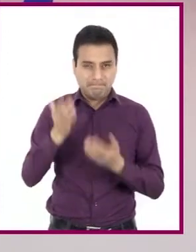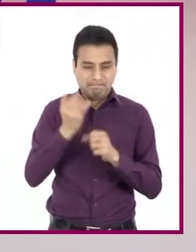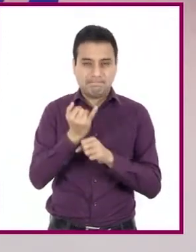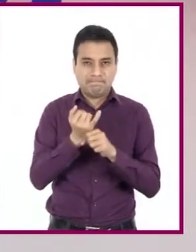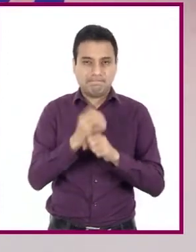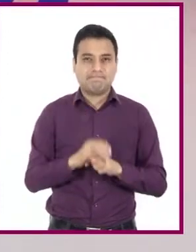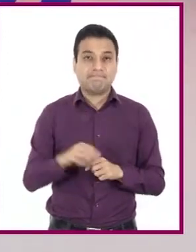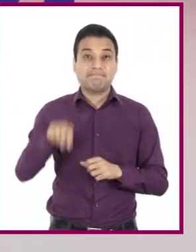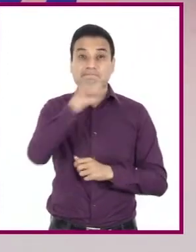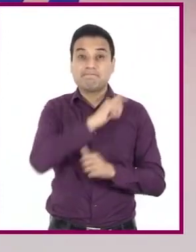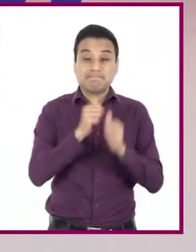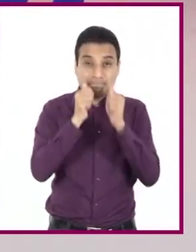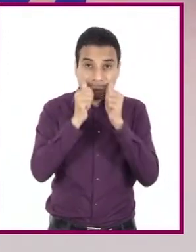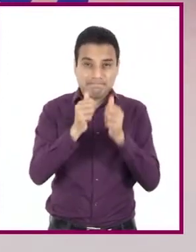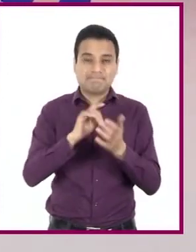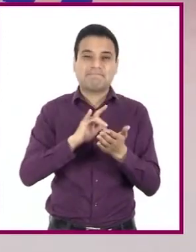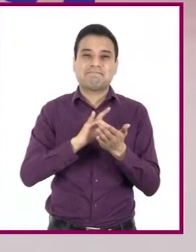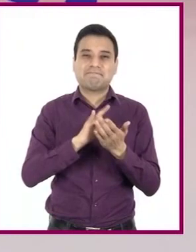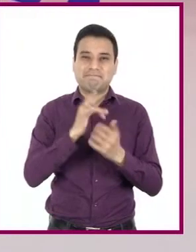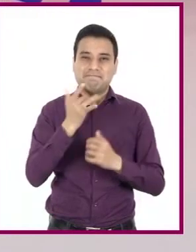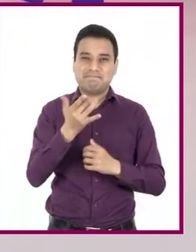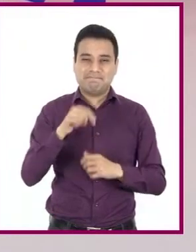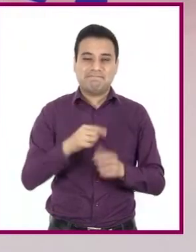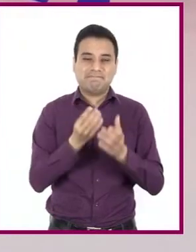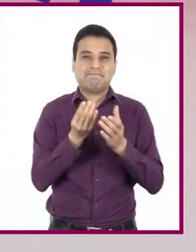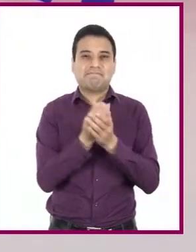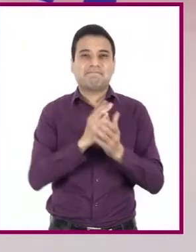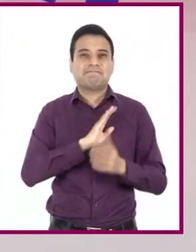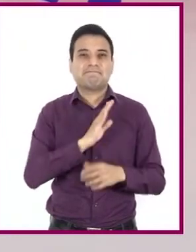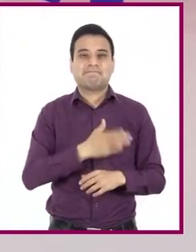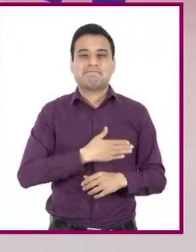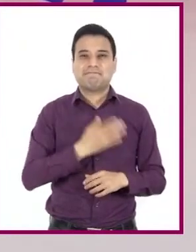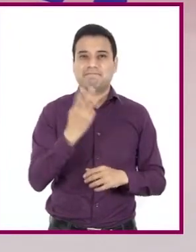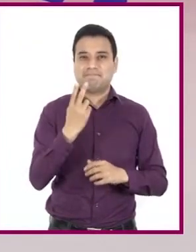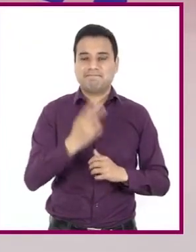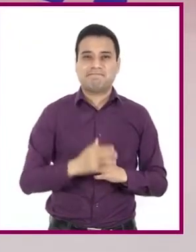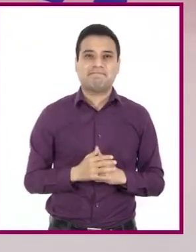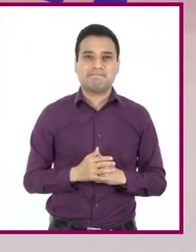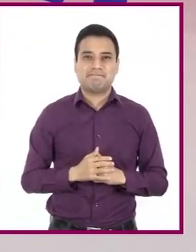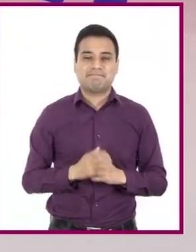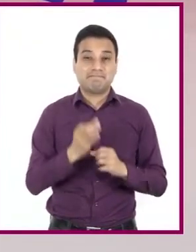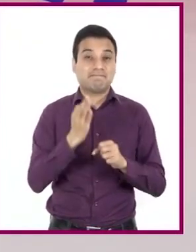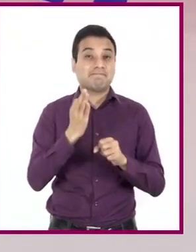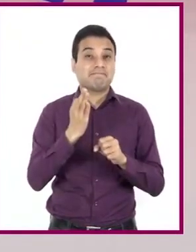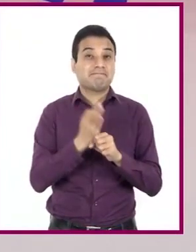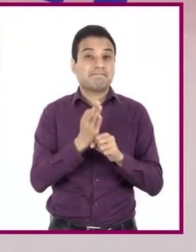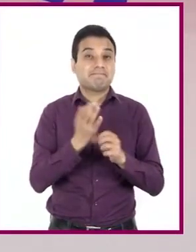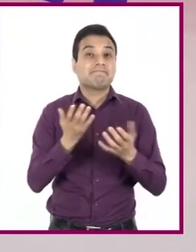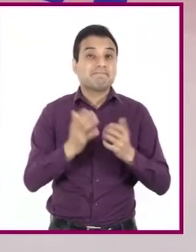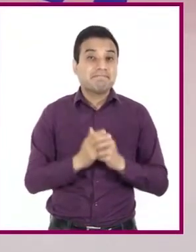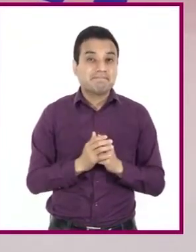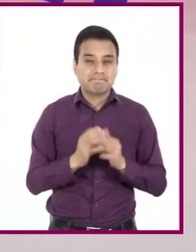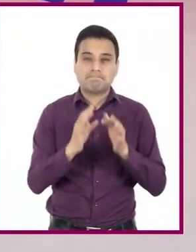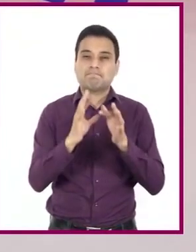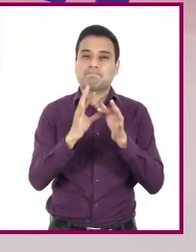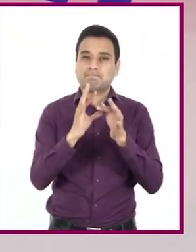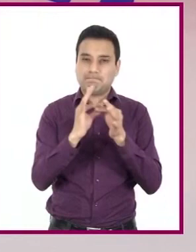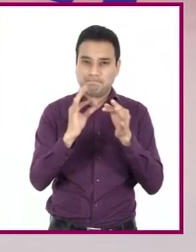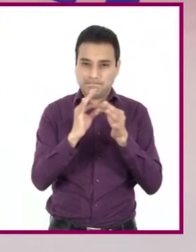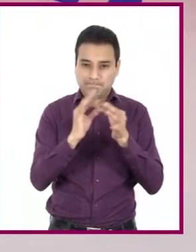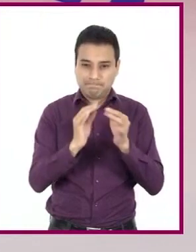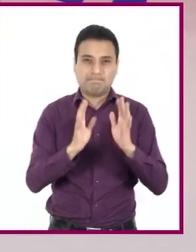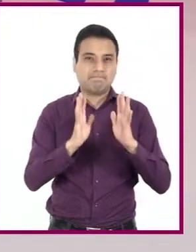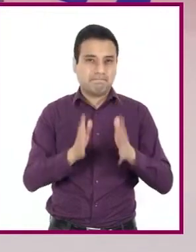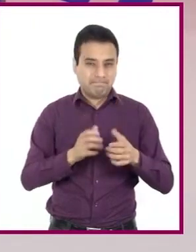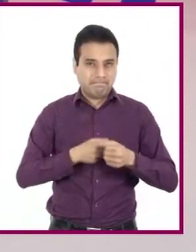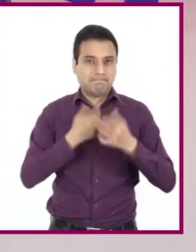con nosotros esta sesión de Lengua Materna 2, en la que hemos compartido explorando las formas de